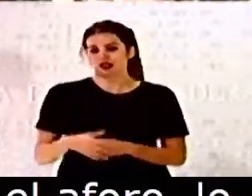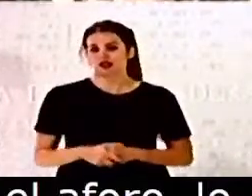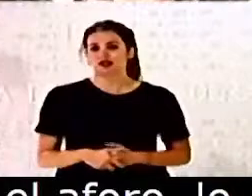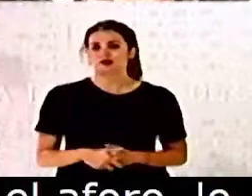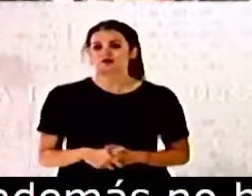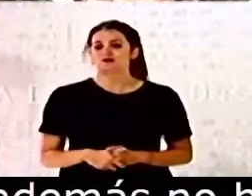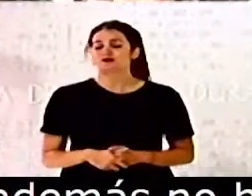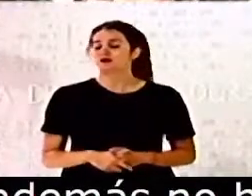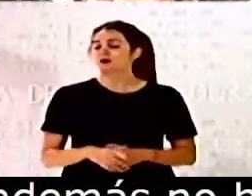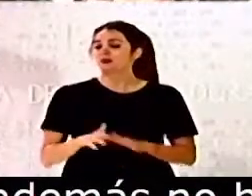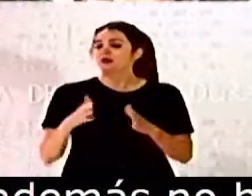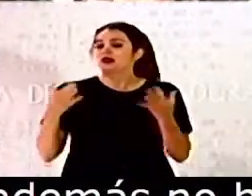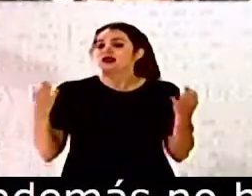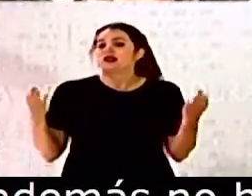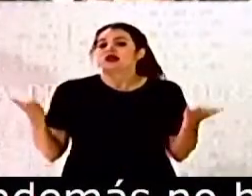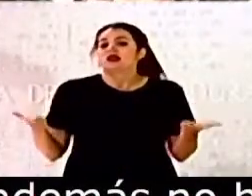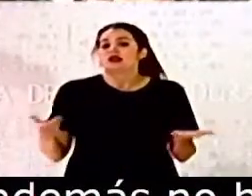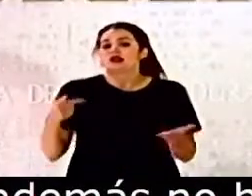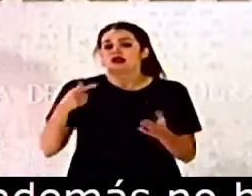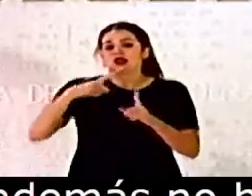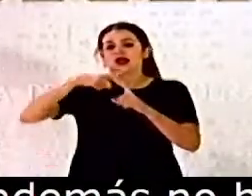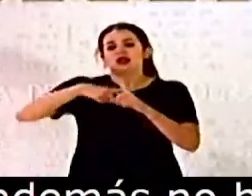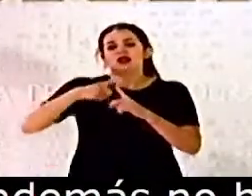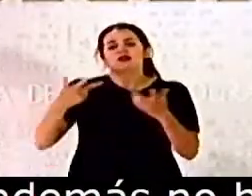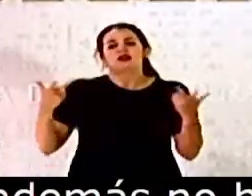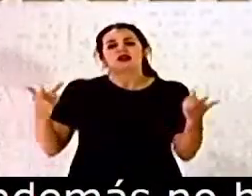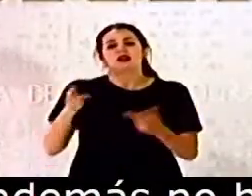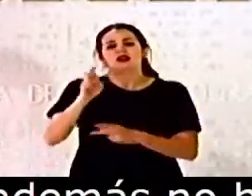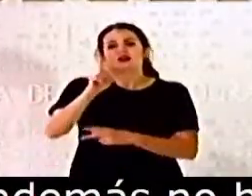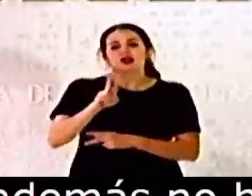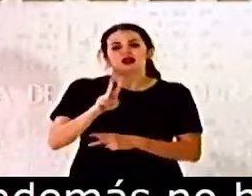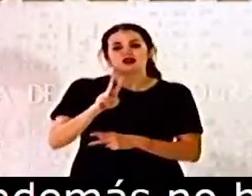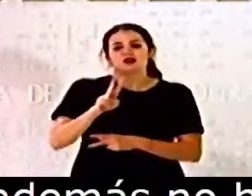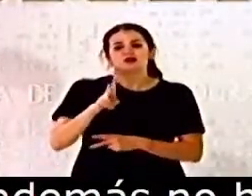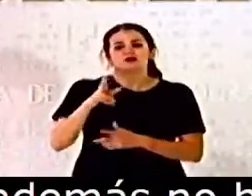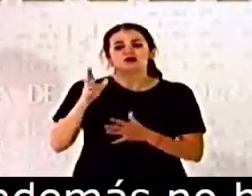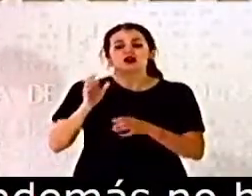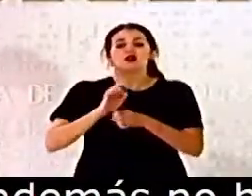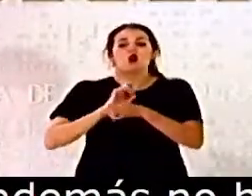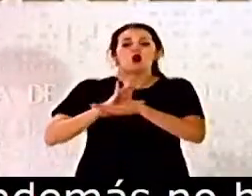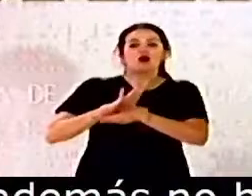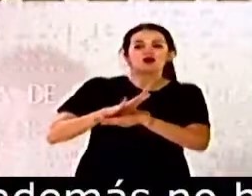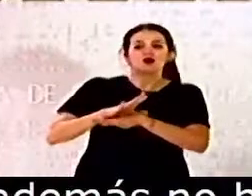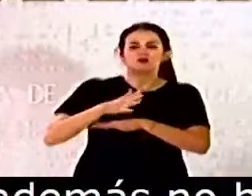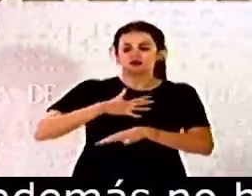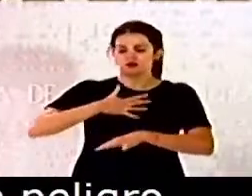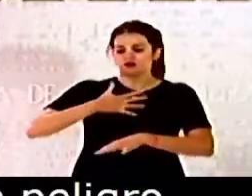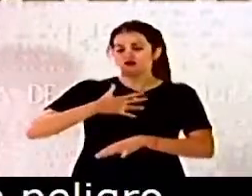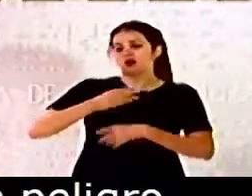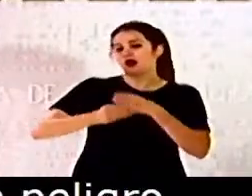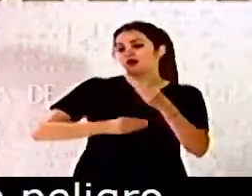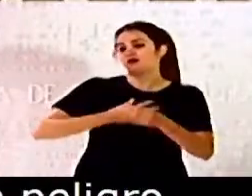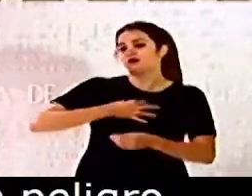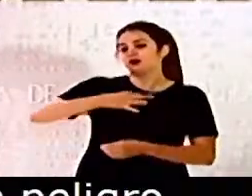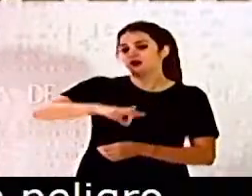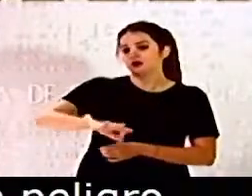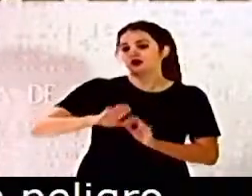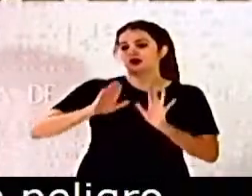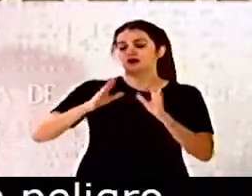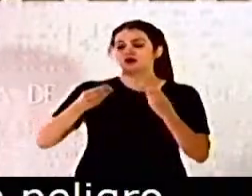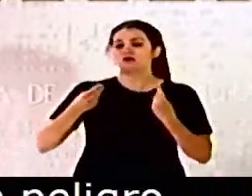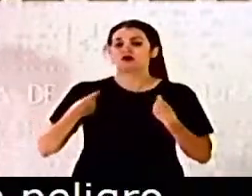último, en el... Sí, es que hasta el nivel de alerta 2 se pueden hacer cosas de cara al ocio, viviéndolo responsablemente.